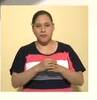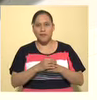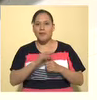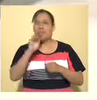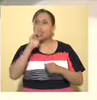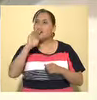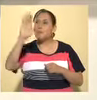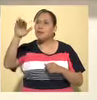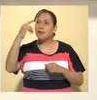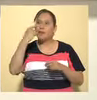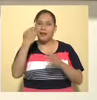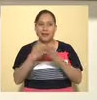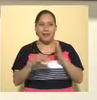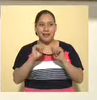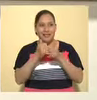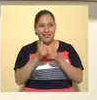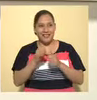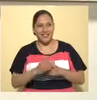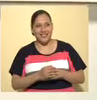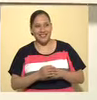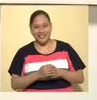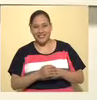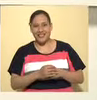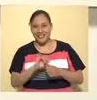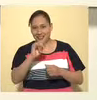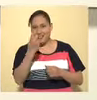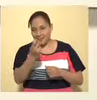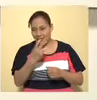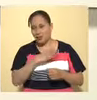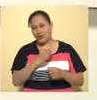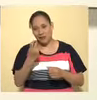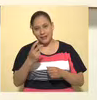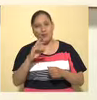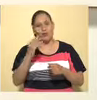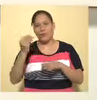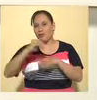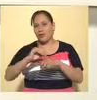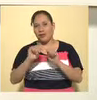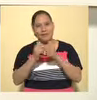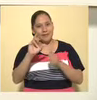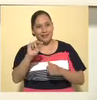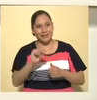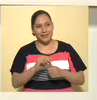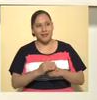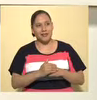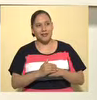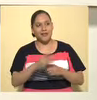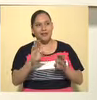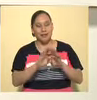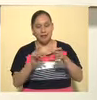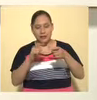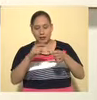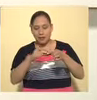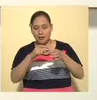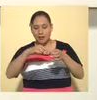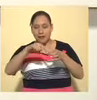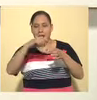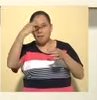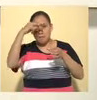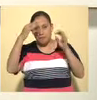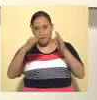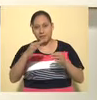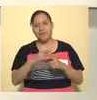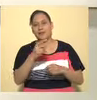le pusiste el pan. Así era la idea, hijitos. Exacto, es una hamburguesa más mexicana.